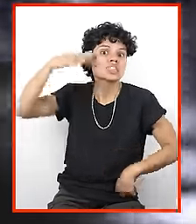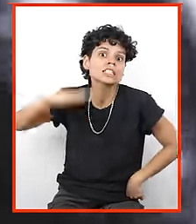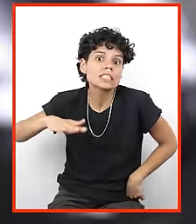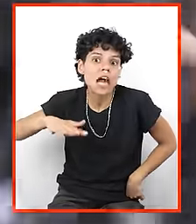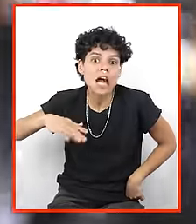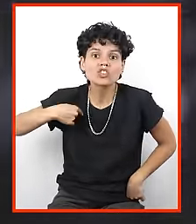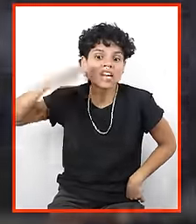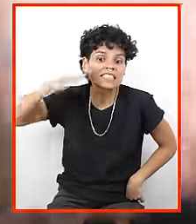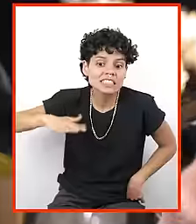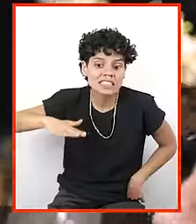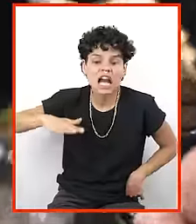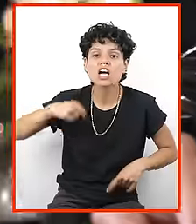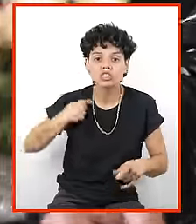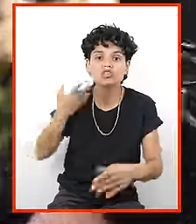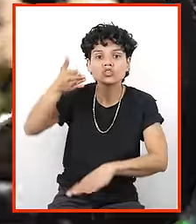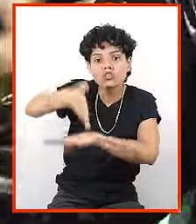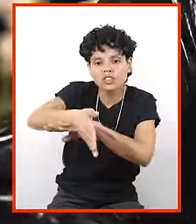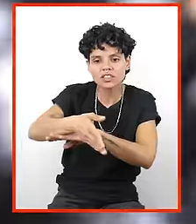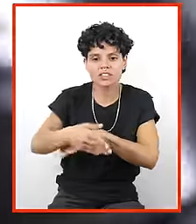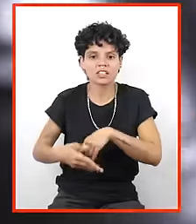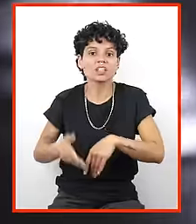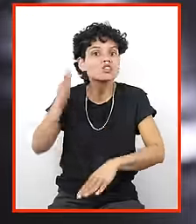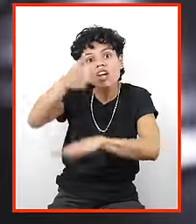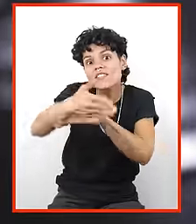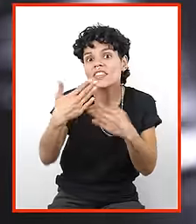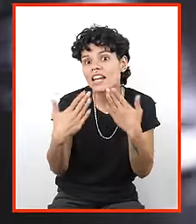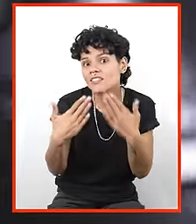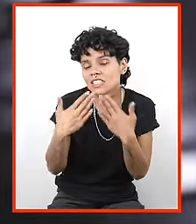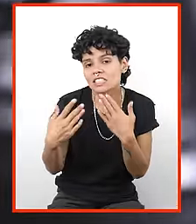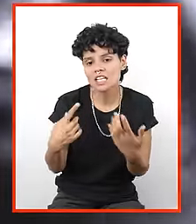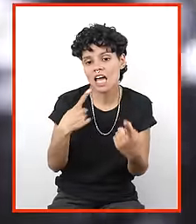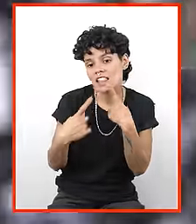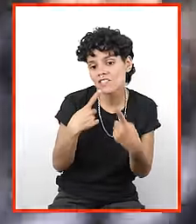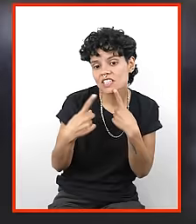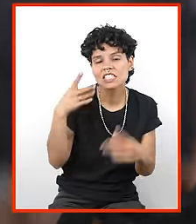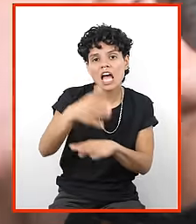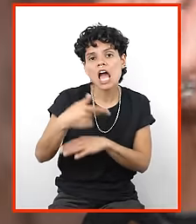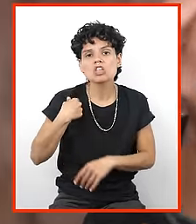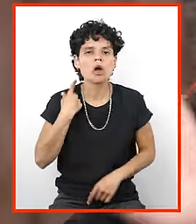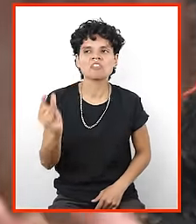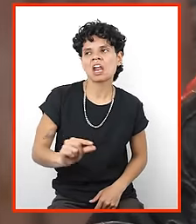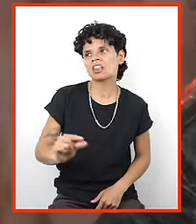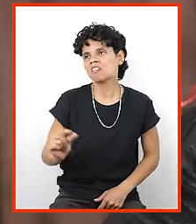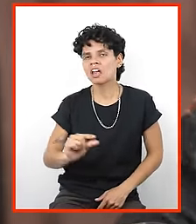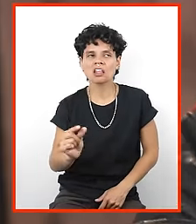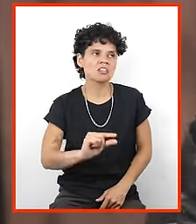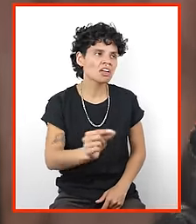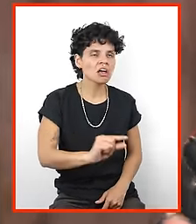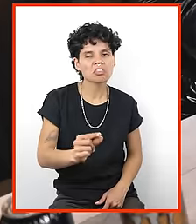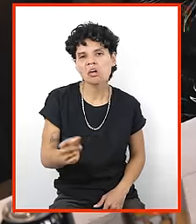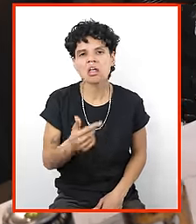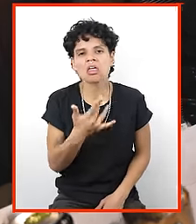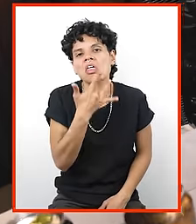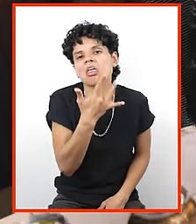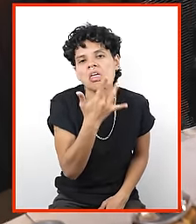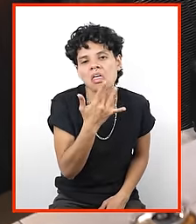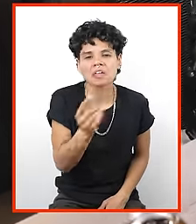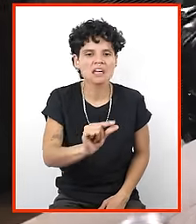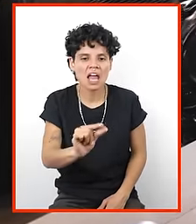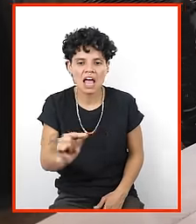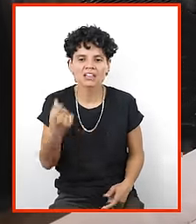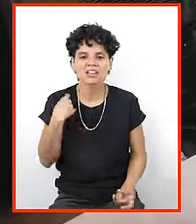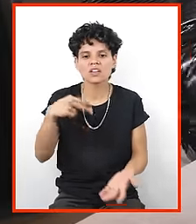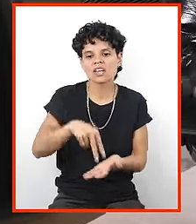chica. Entonces yo iba a la entrevista y todo el mundo, nadie daba un peso por mi proyecto ni por lo que yo iba a